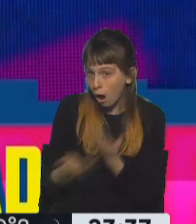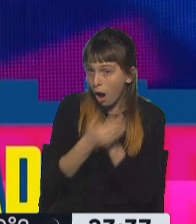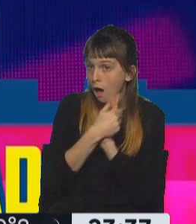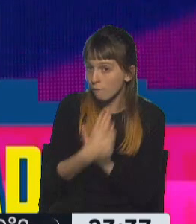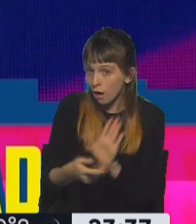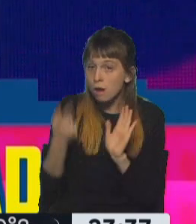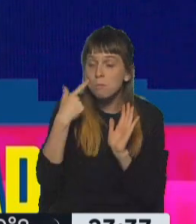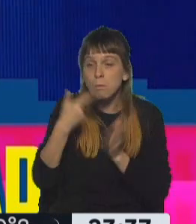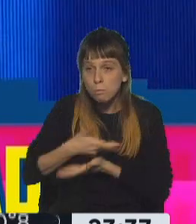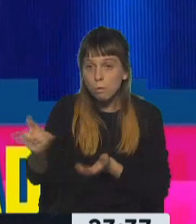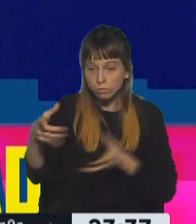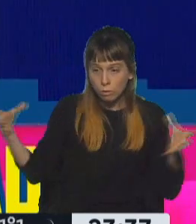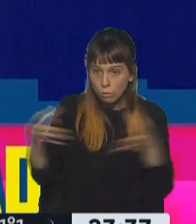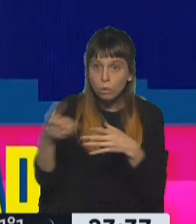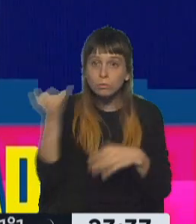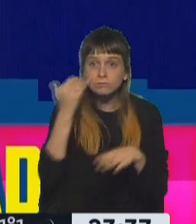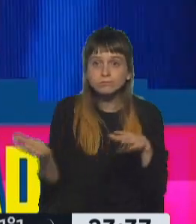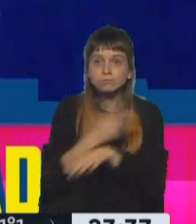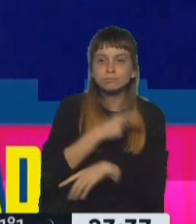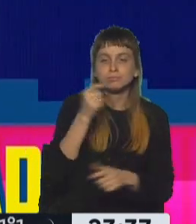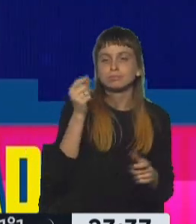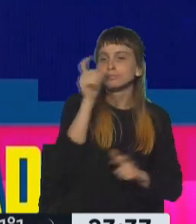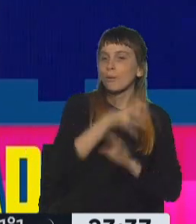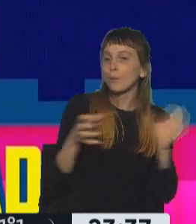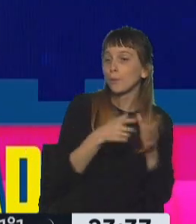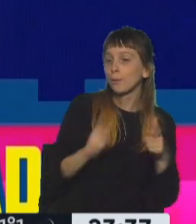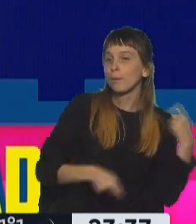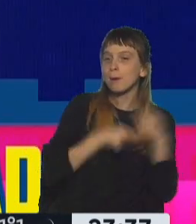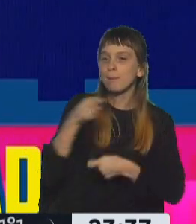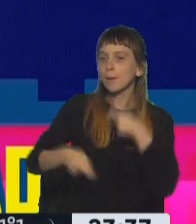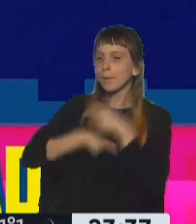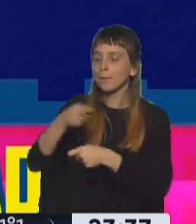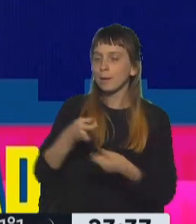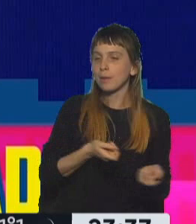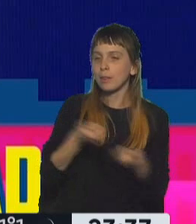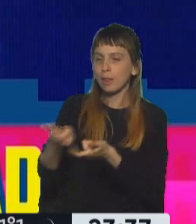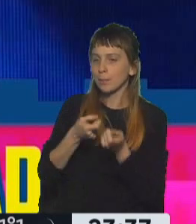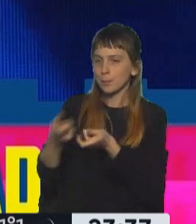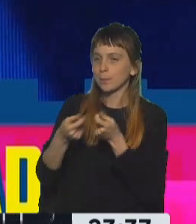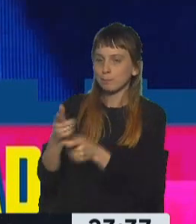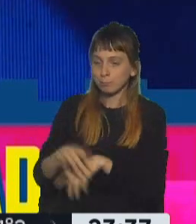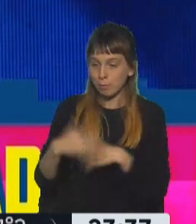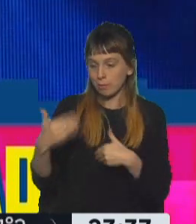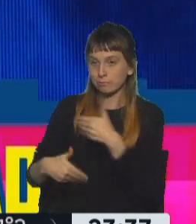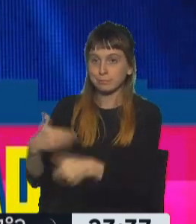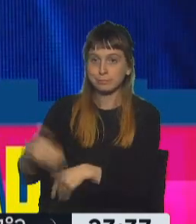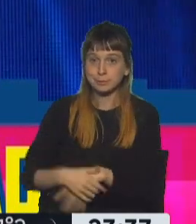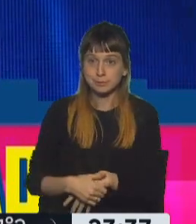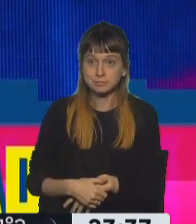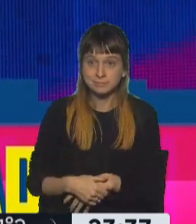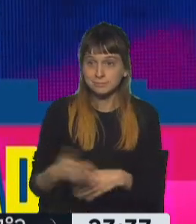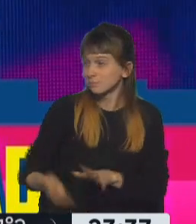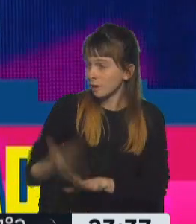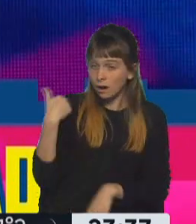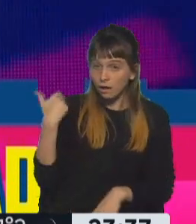financiados. Todas las semanas iban a la puerta de mi casa un grupo de